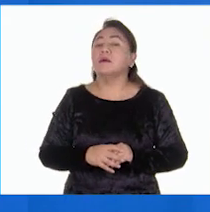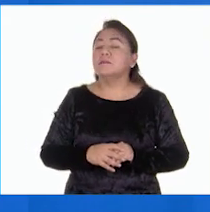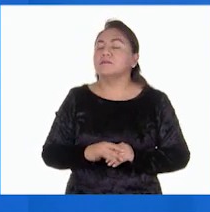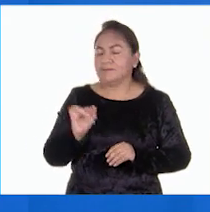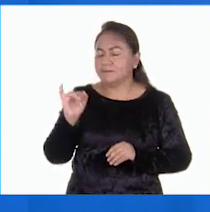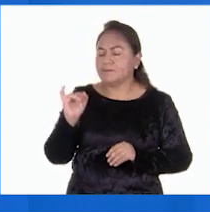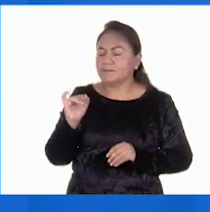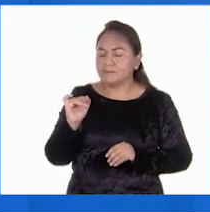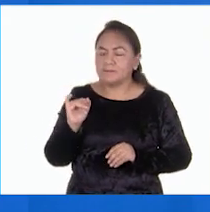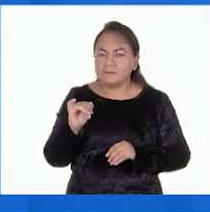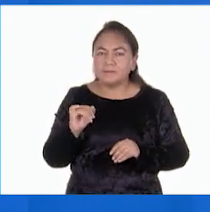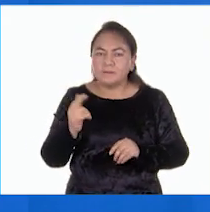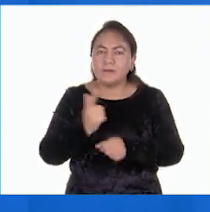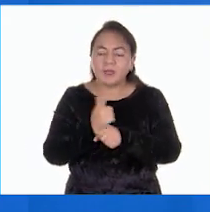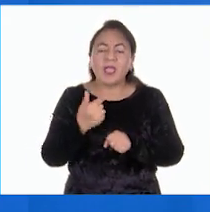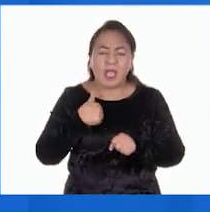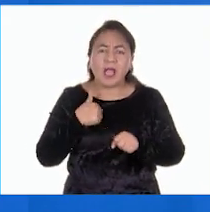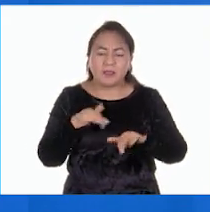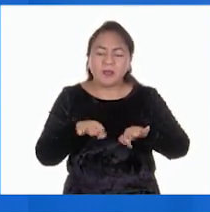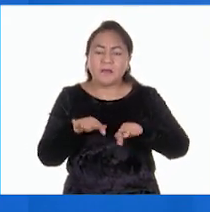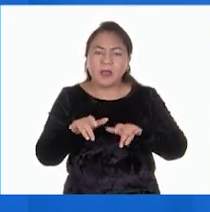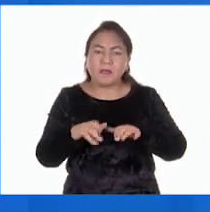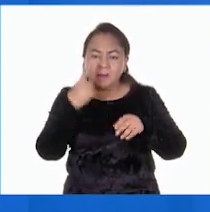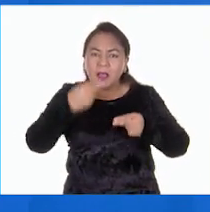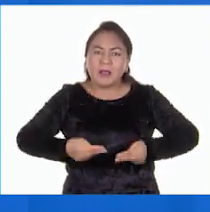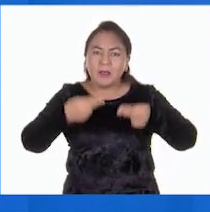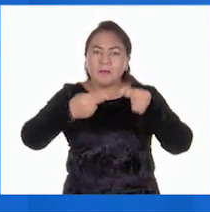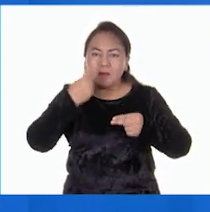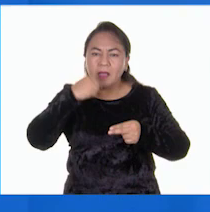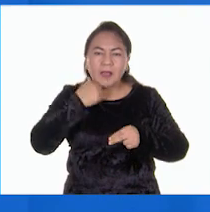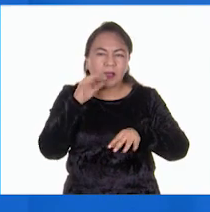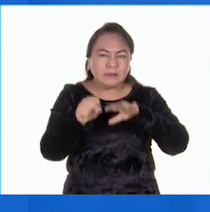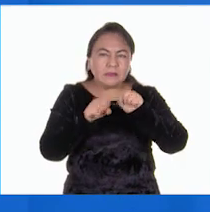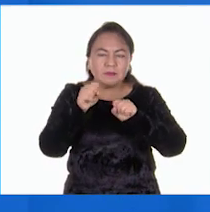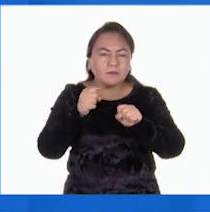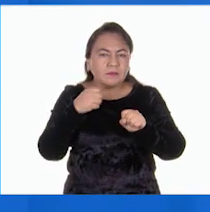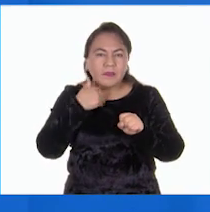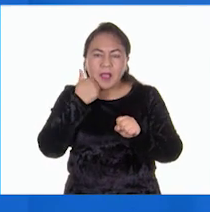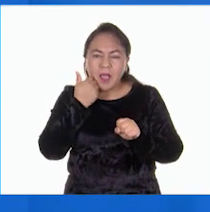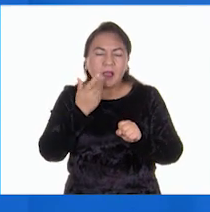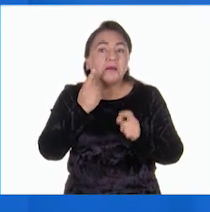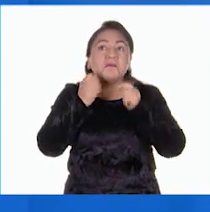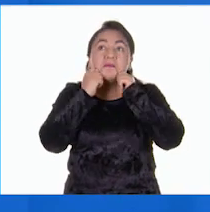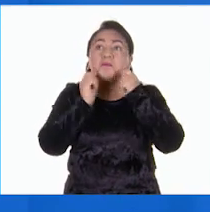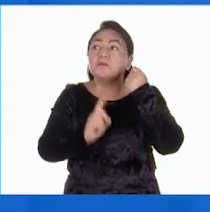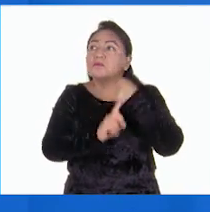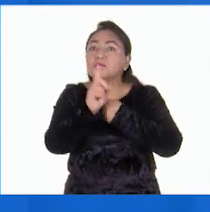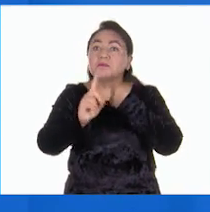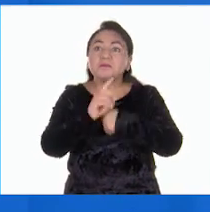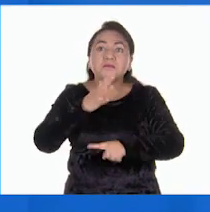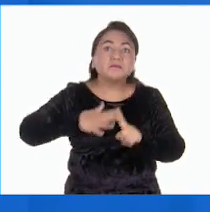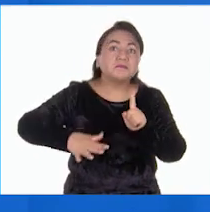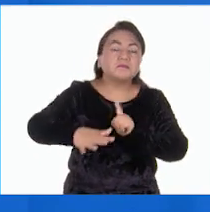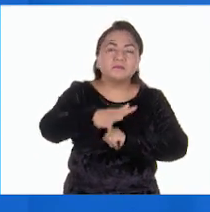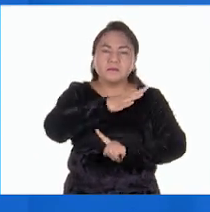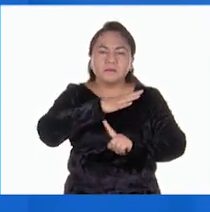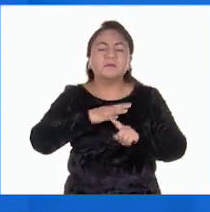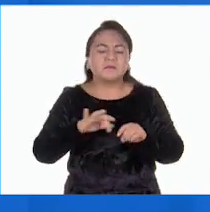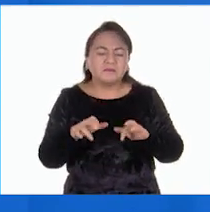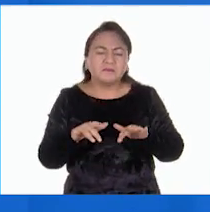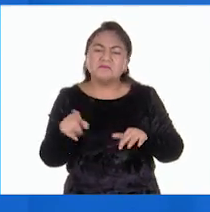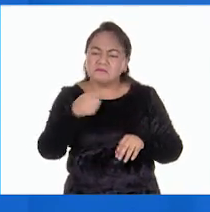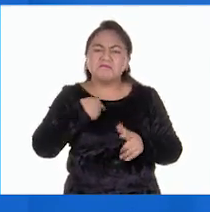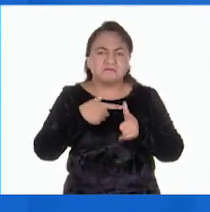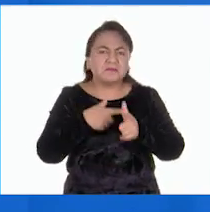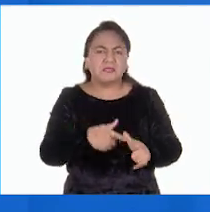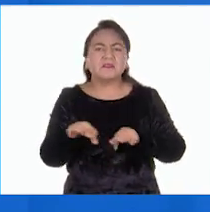licenciado. Hemos estado trabajando en el plan de ventas para alcanzar nuestros objetivos a pesar de la situación que nos rebasa. Aquí